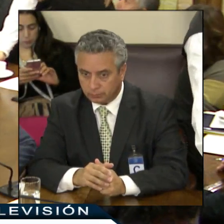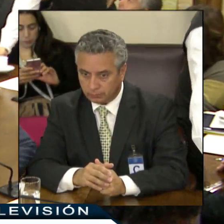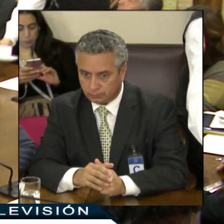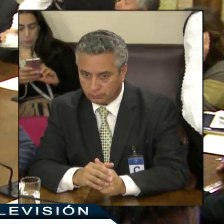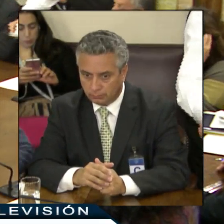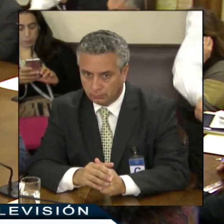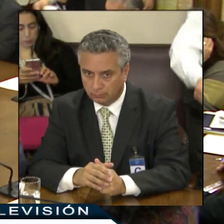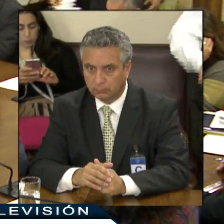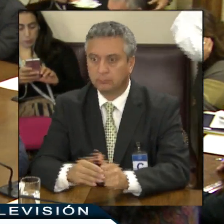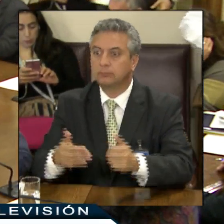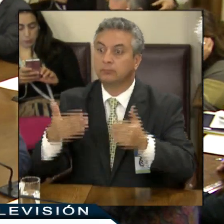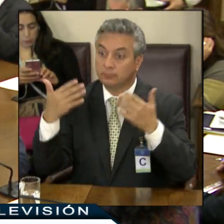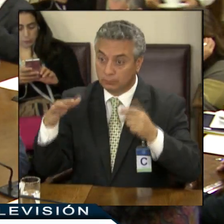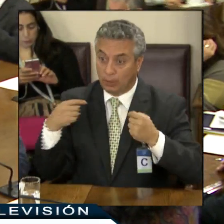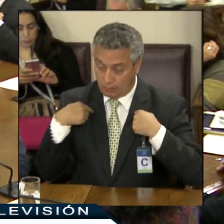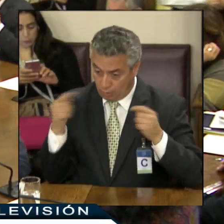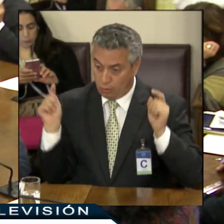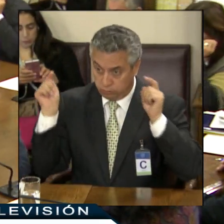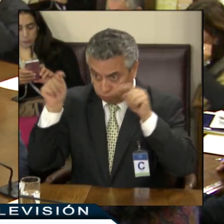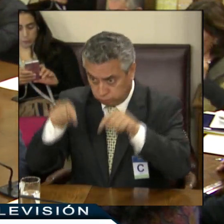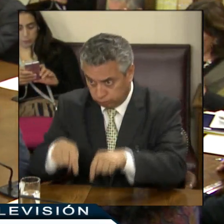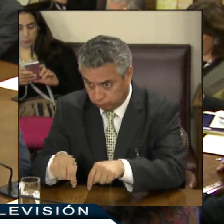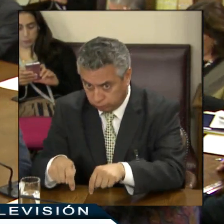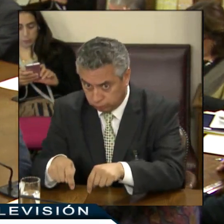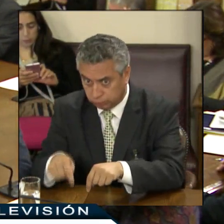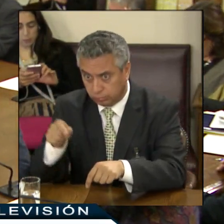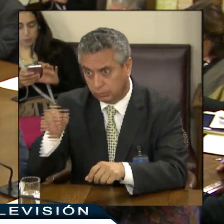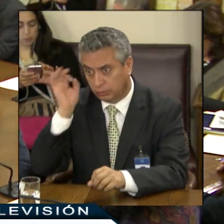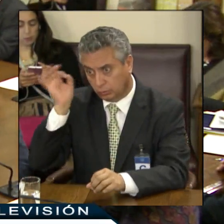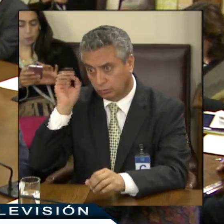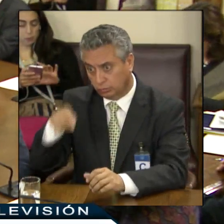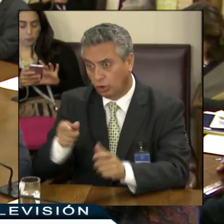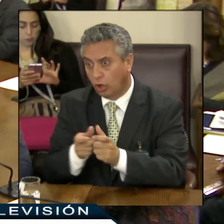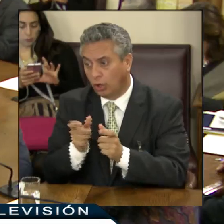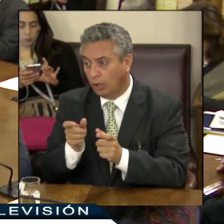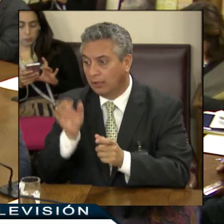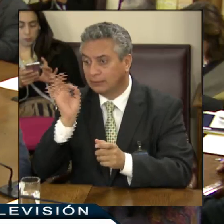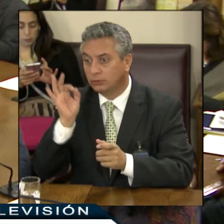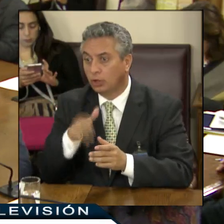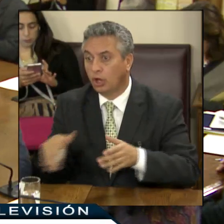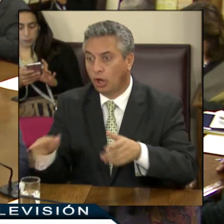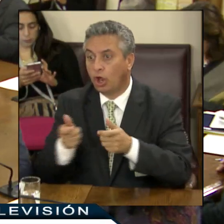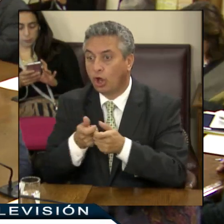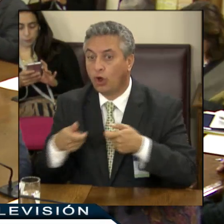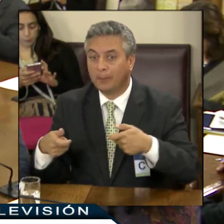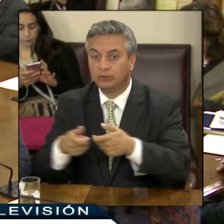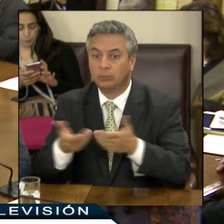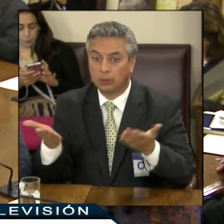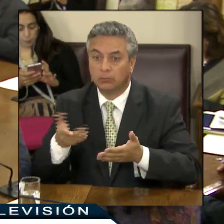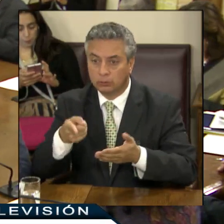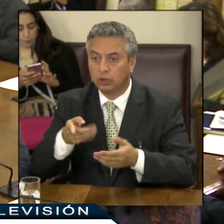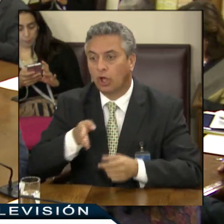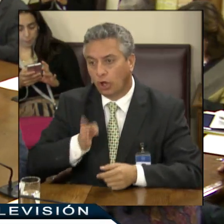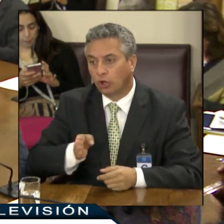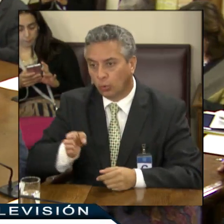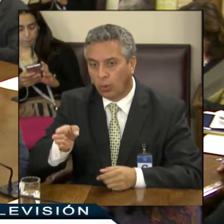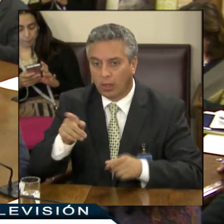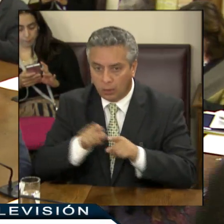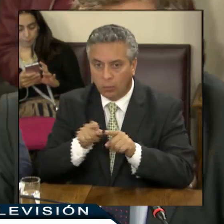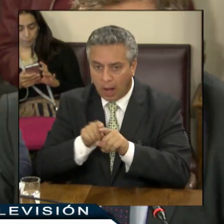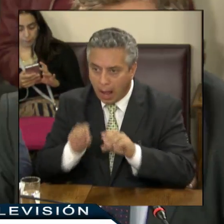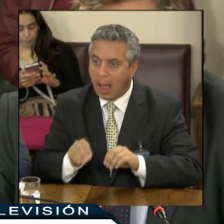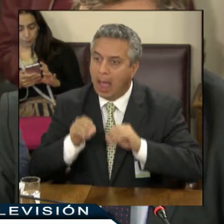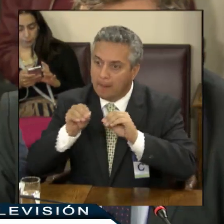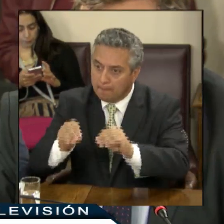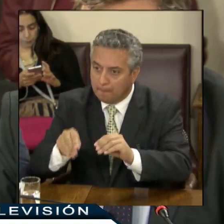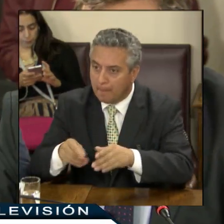presentes hemos concurrido a esta sesión de la comisión para efectos de continuar tratando de aportarles